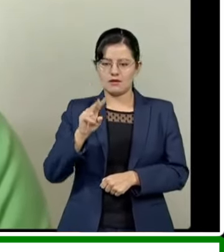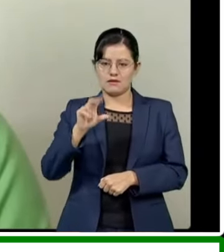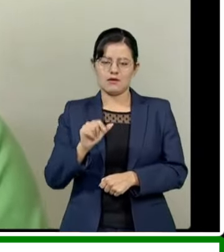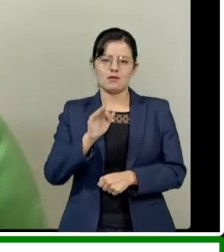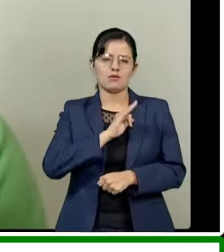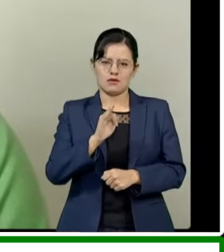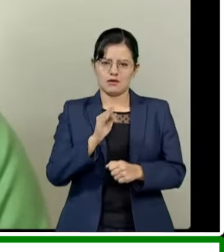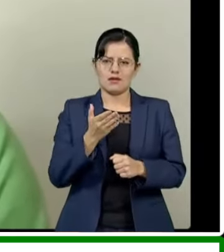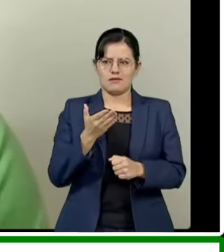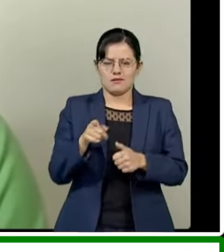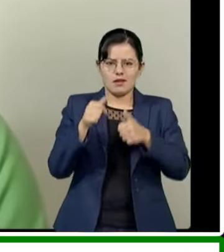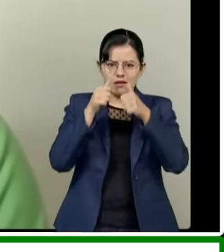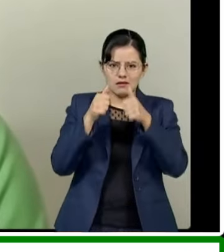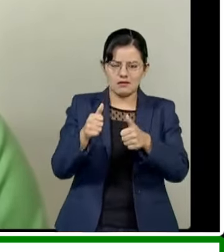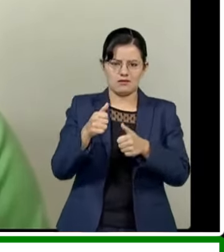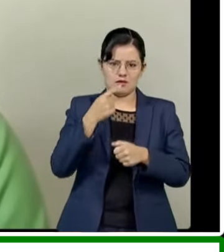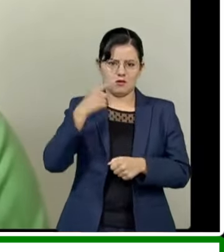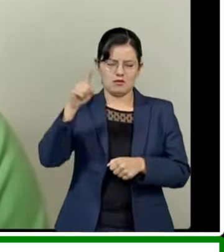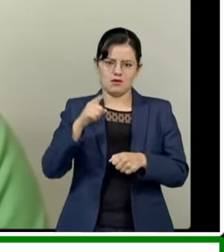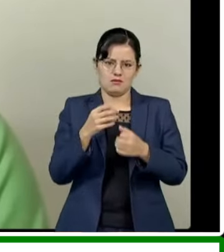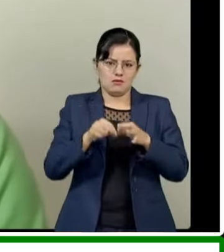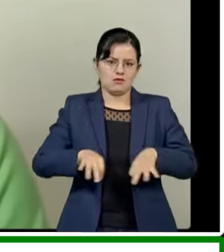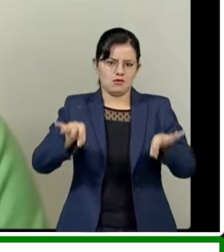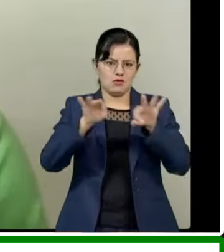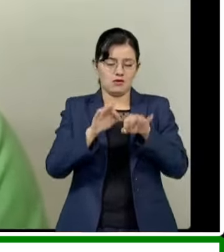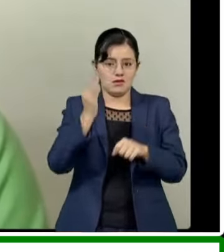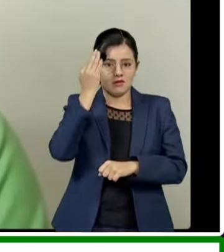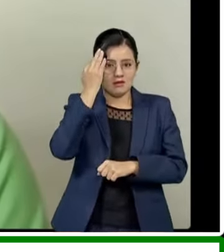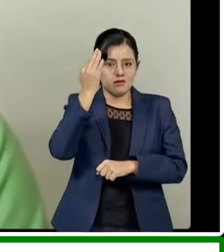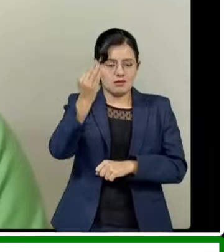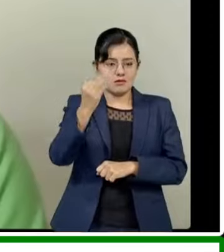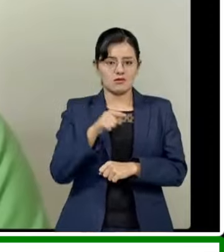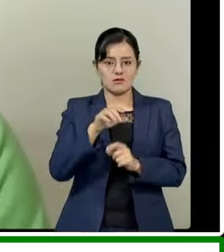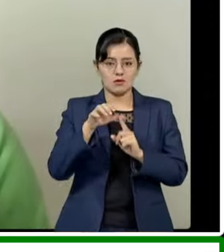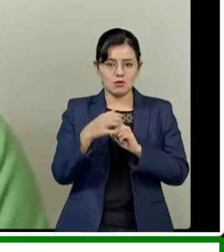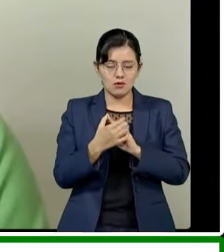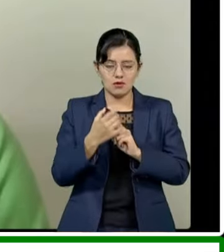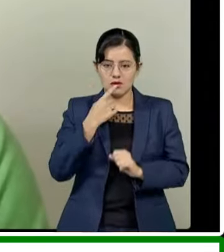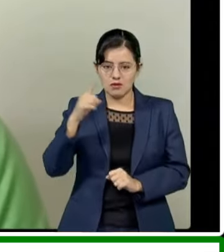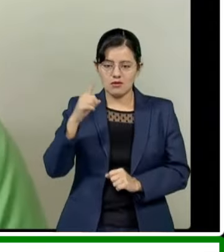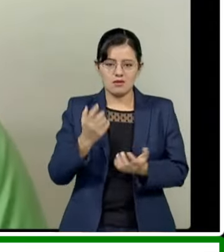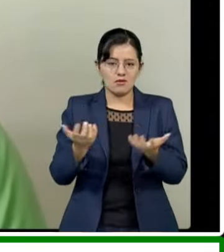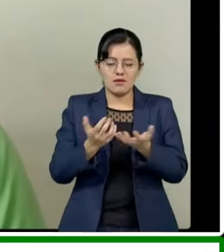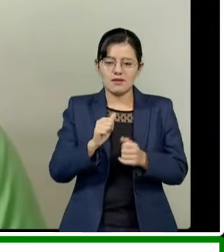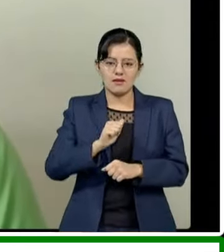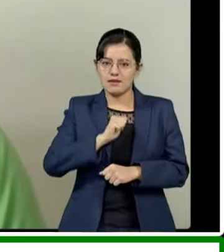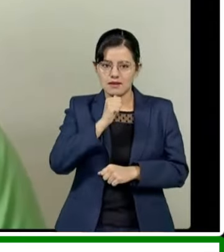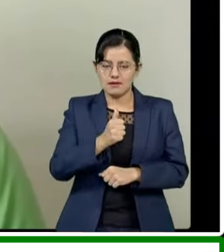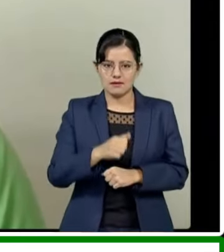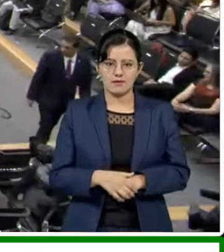este reclamo que hemos hecho, que es de la mayor importancia. Pase y pase el tiempo sin que la Comisión de Quejas haga nada al